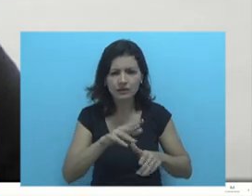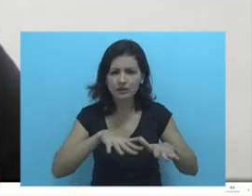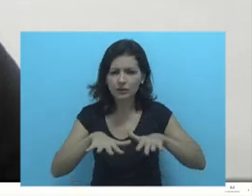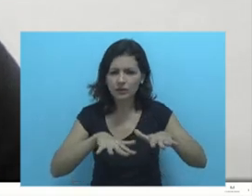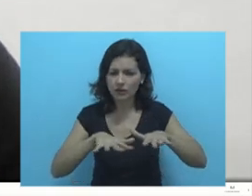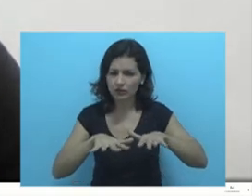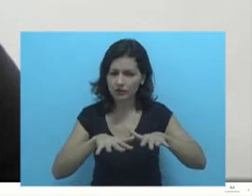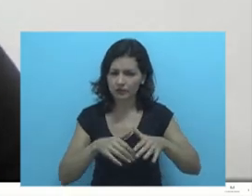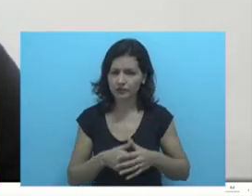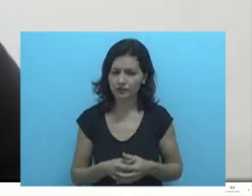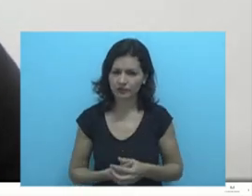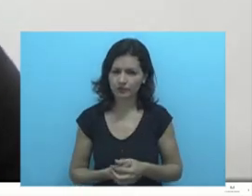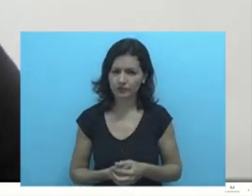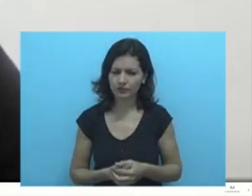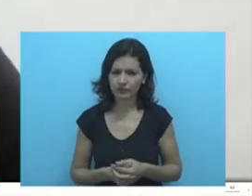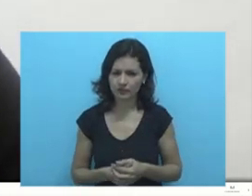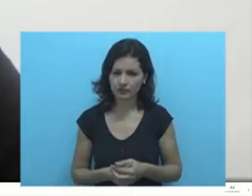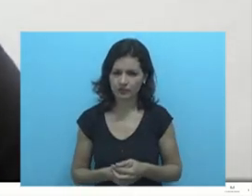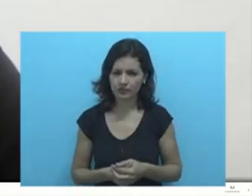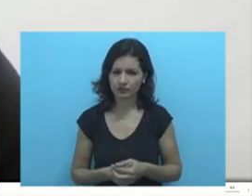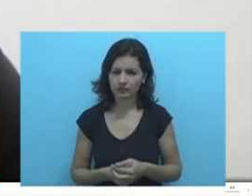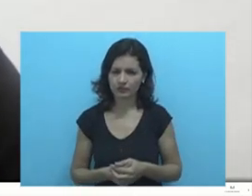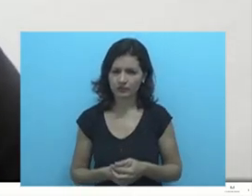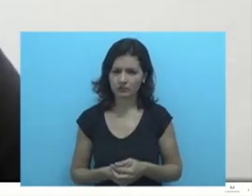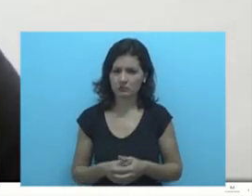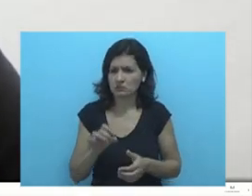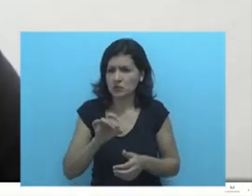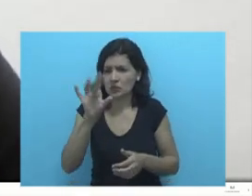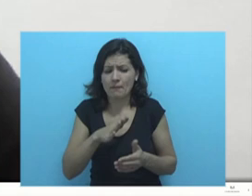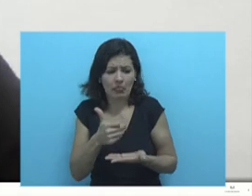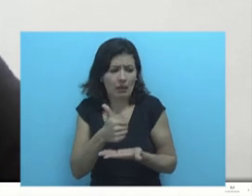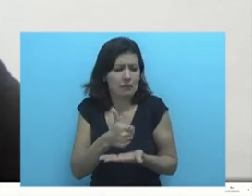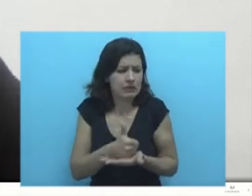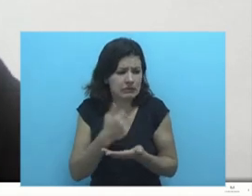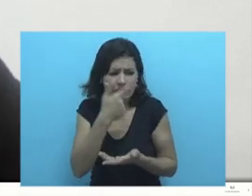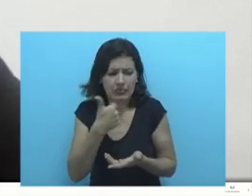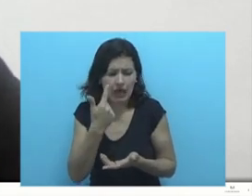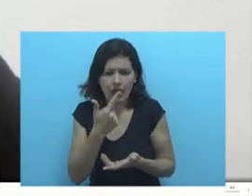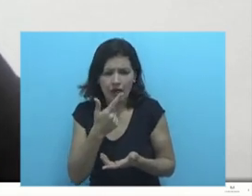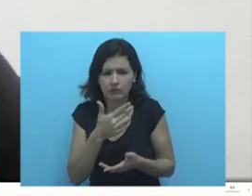y no vino como un demagogo elemental, solamente a poner la cara y a irse.